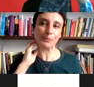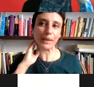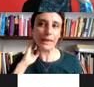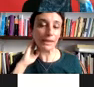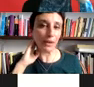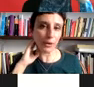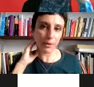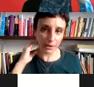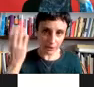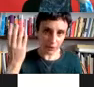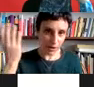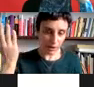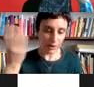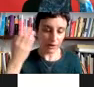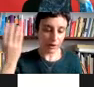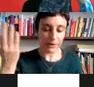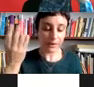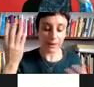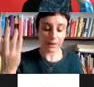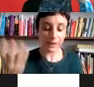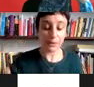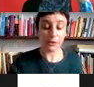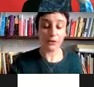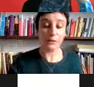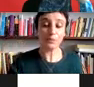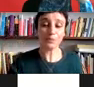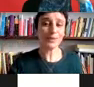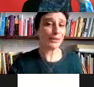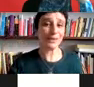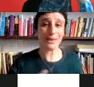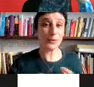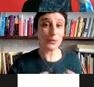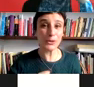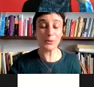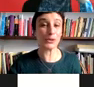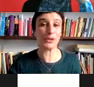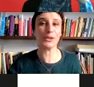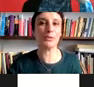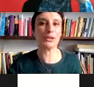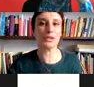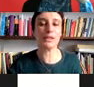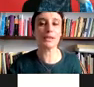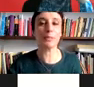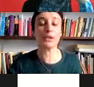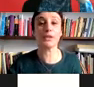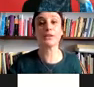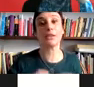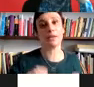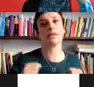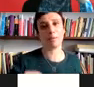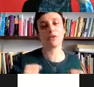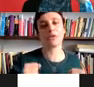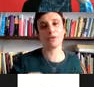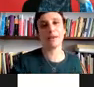bastante desfavorable debido a la pandemia, la crisis, bueno, y todo. Entonces hay mucho tironeo, muchos intereses políticos,